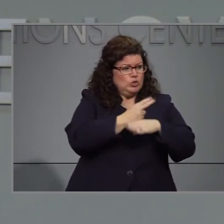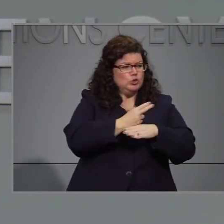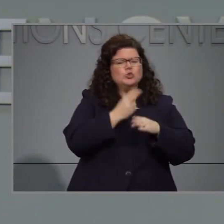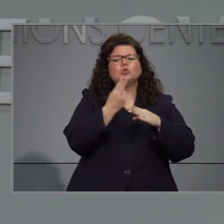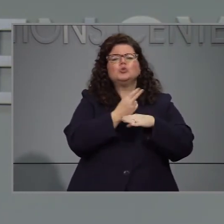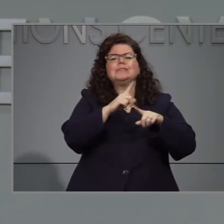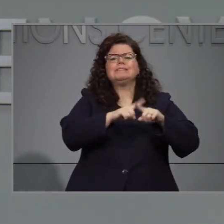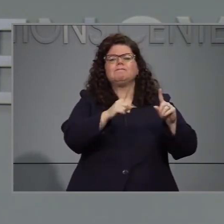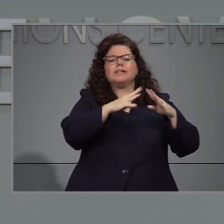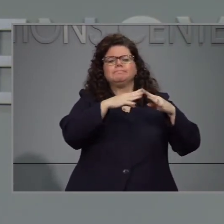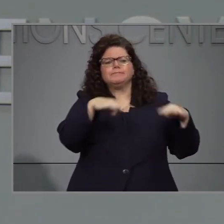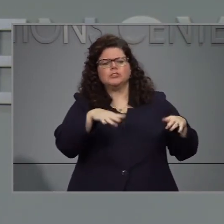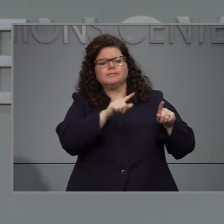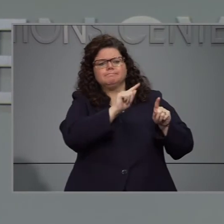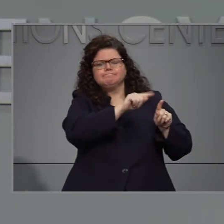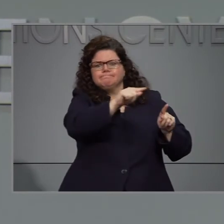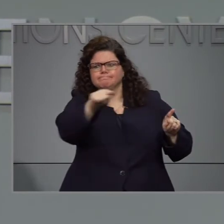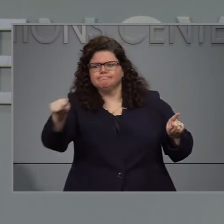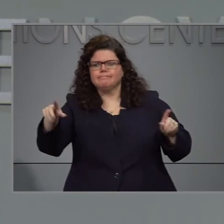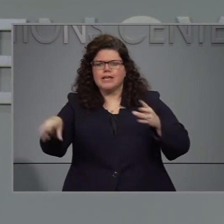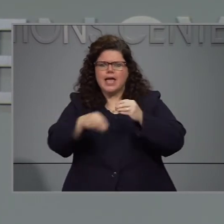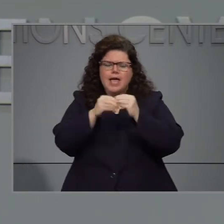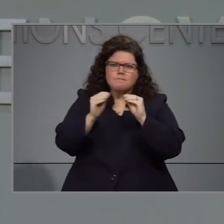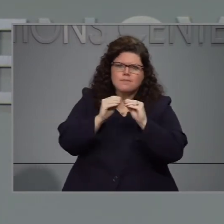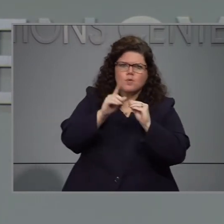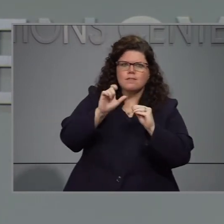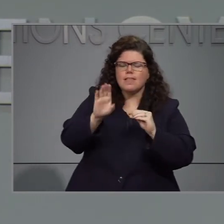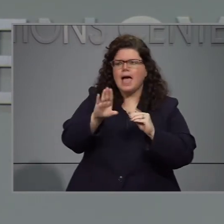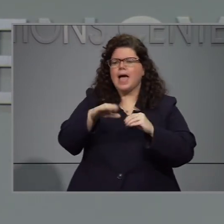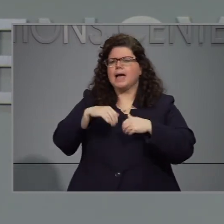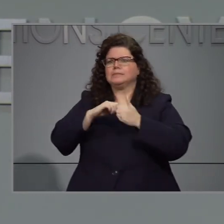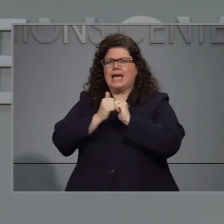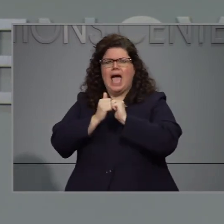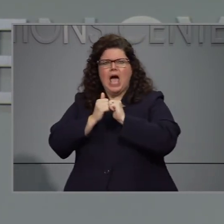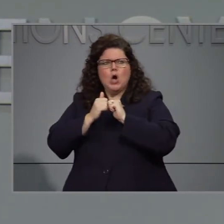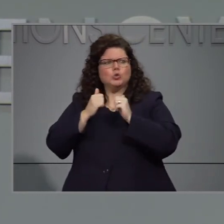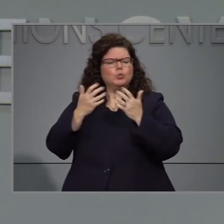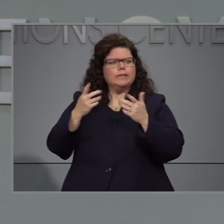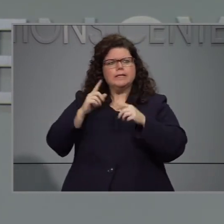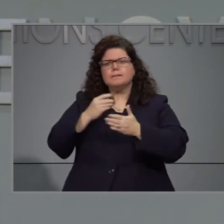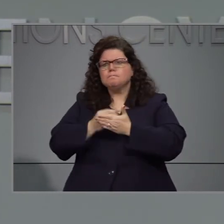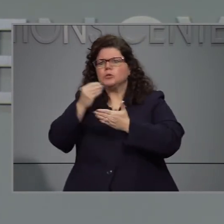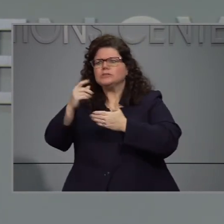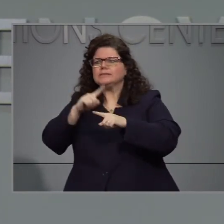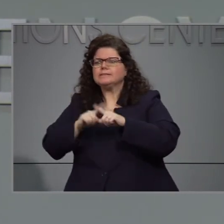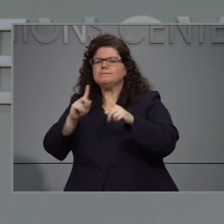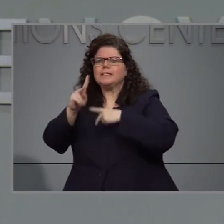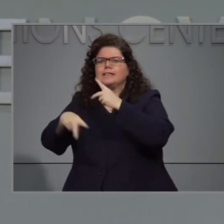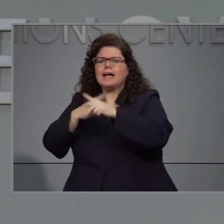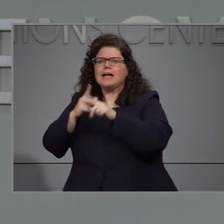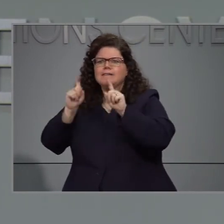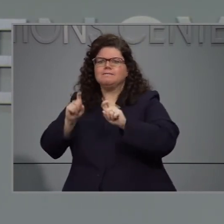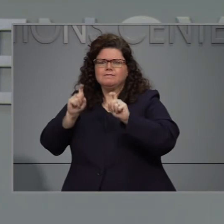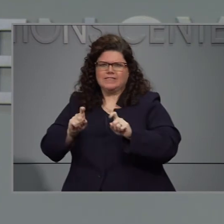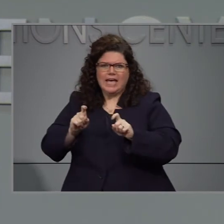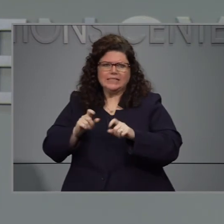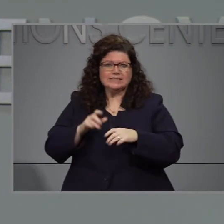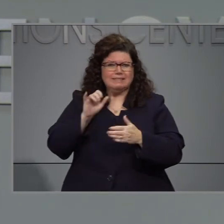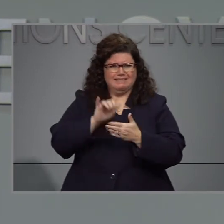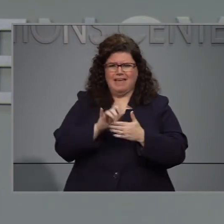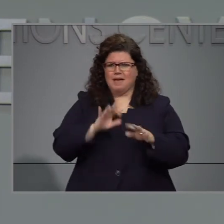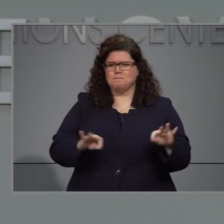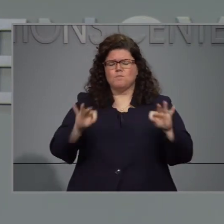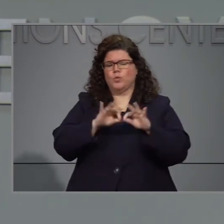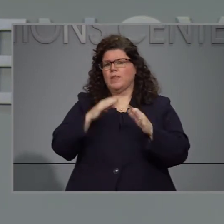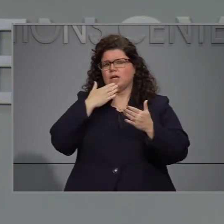de los laboratorios que estamos haciendo, usando y también tipo de pruebas, cómo podemos utilizar nuestro poder de compra de